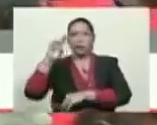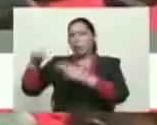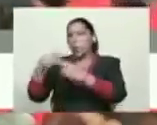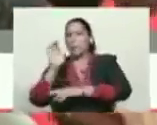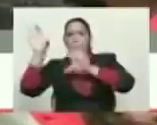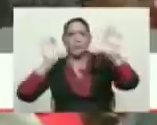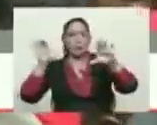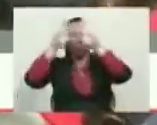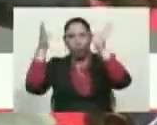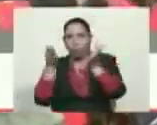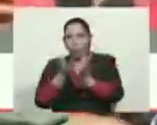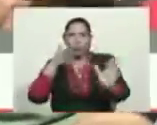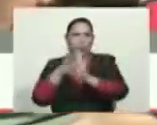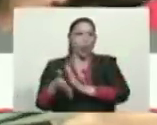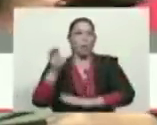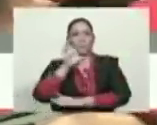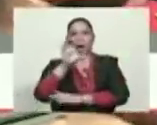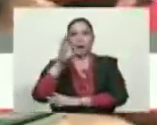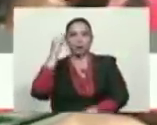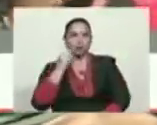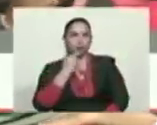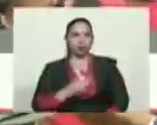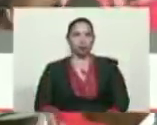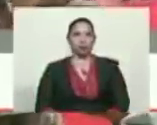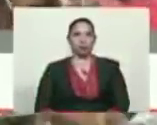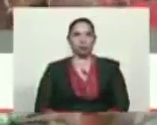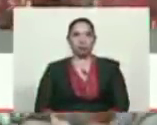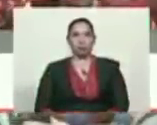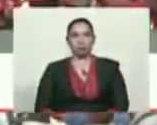del mundo sobre la patria bolivariana.